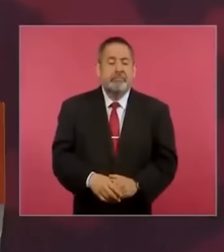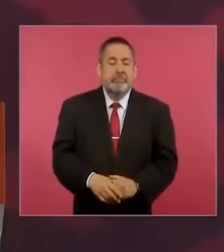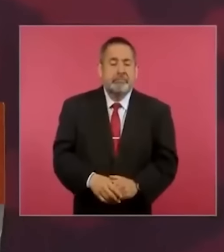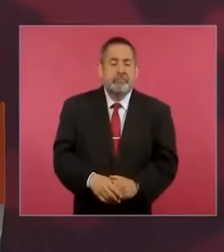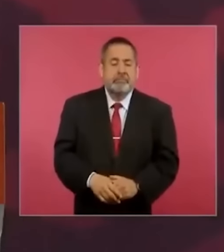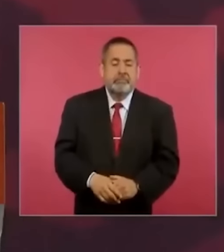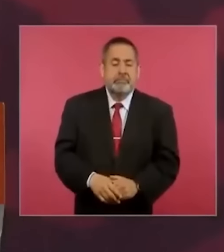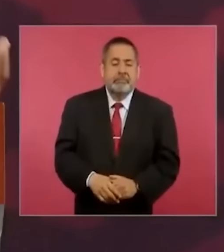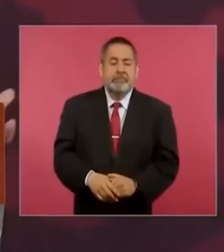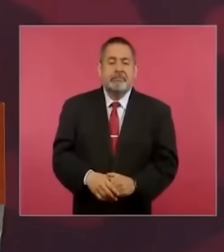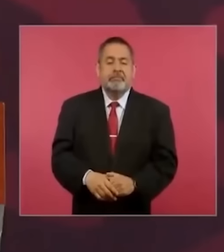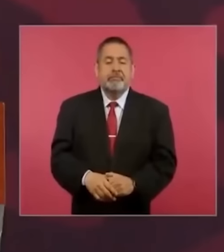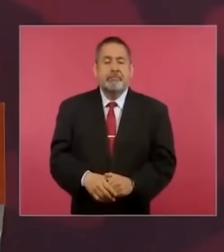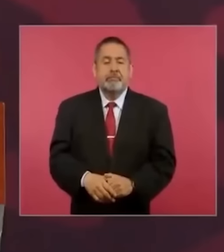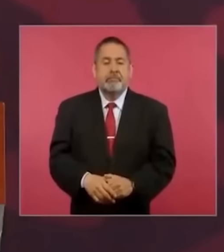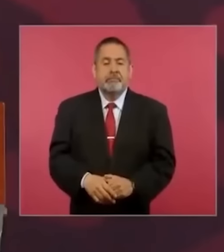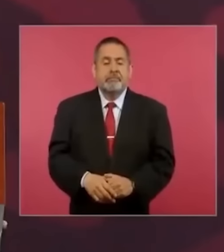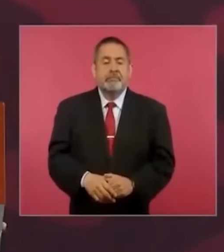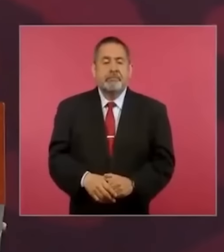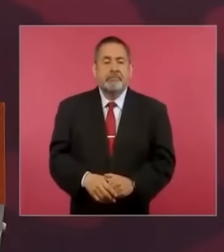Es